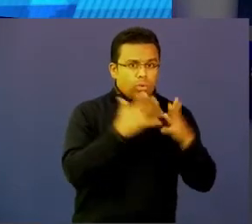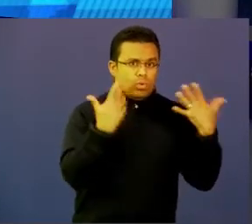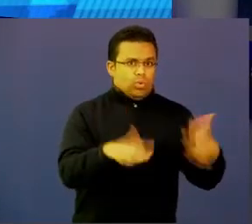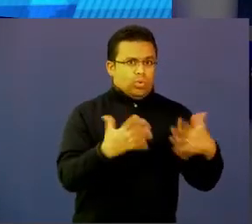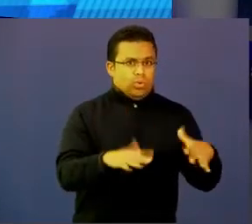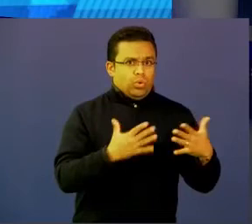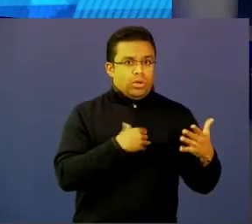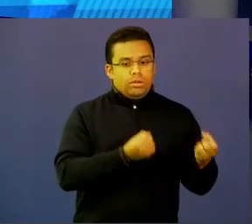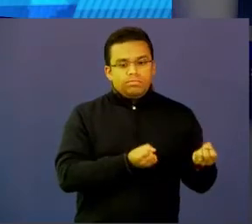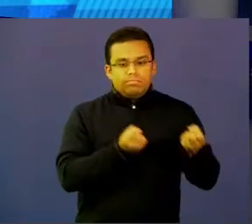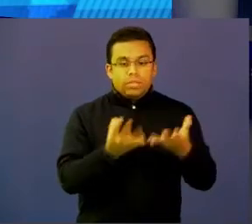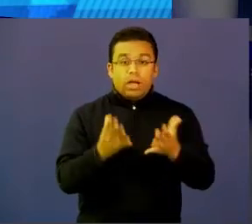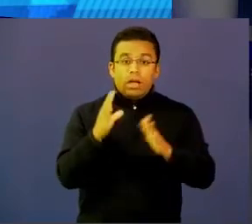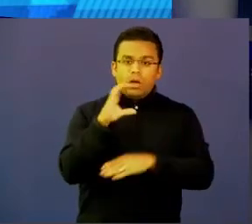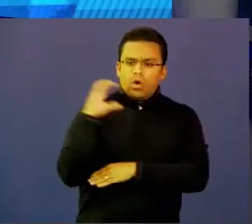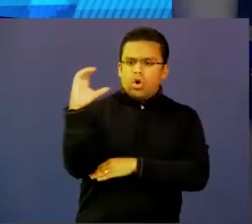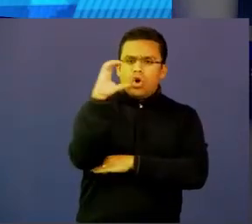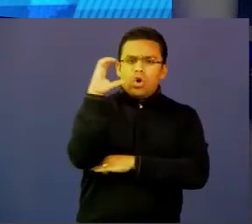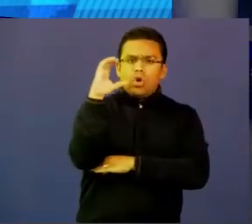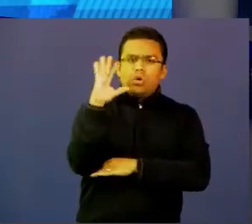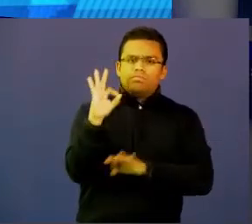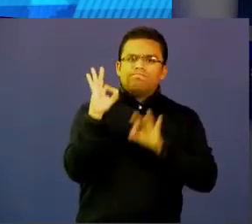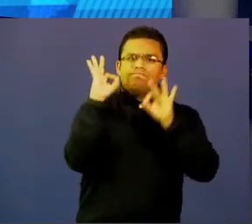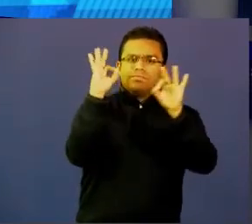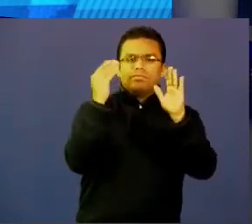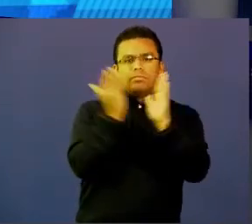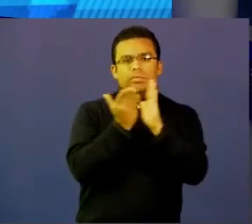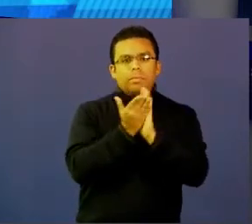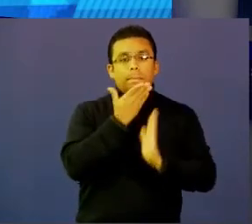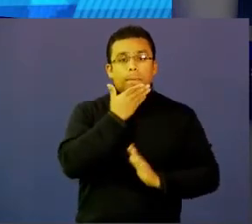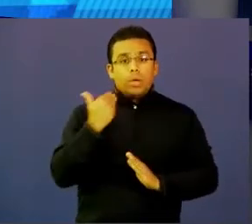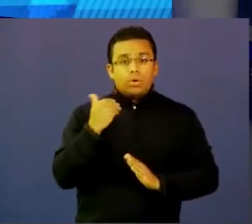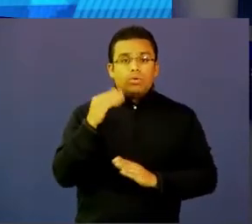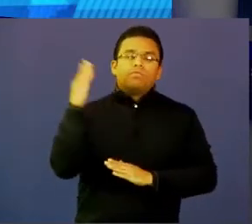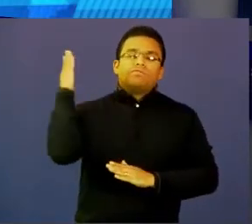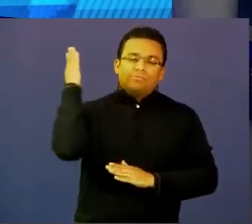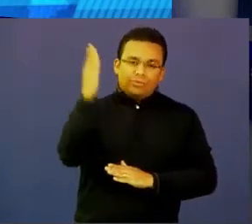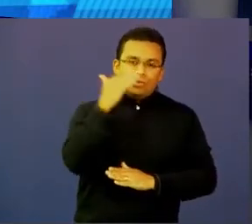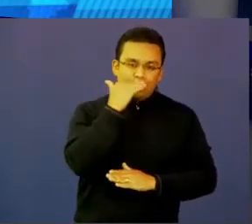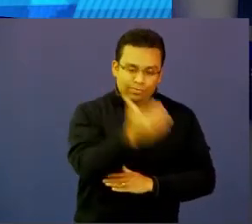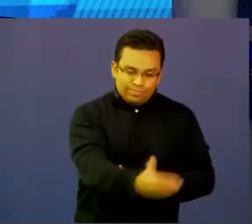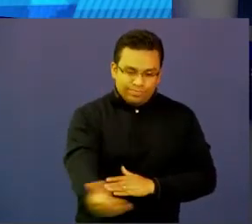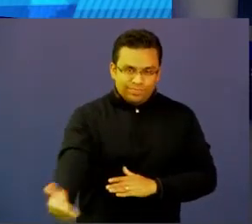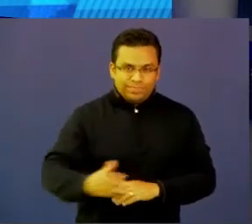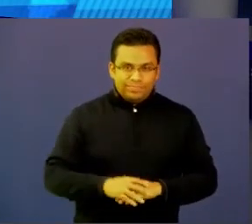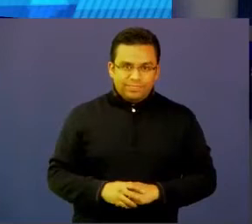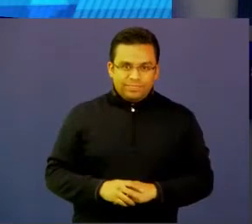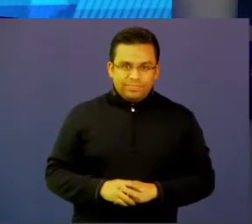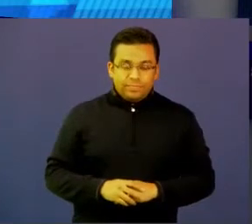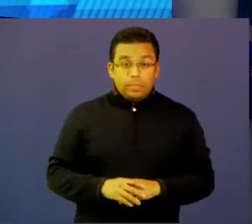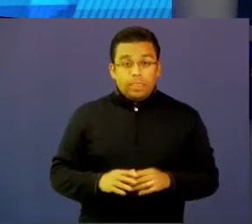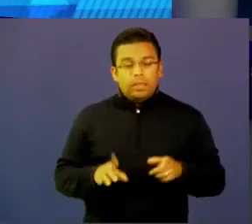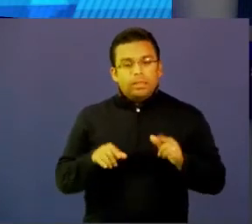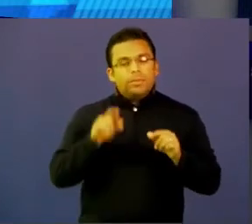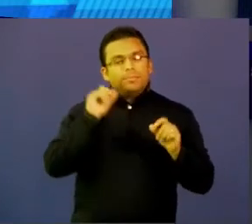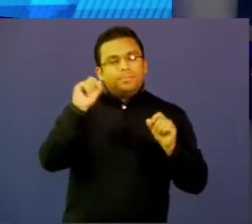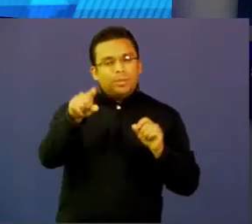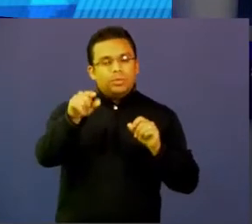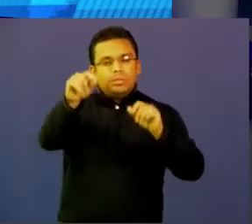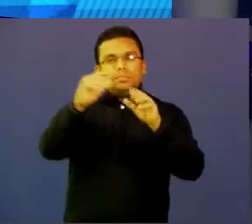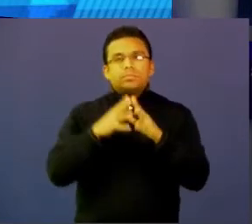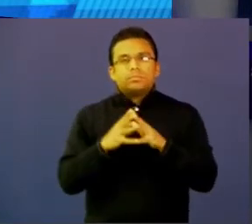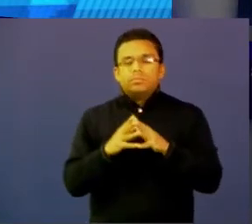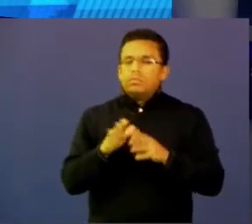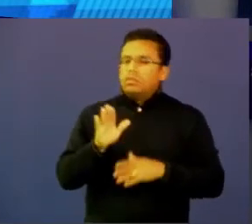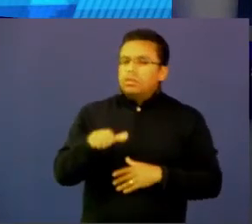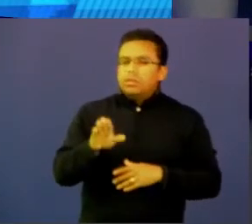educada con el apoyo de las TIC para el futuro de nuestros niños. Viene una de las primeras preguntas. Adriana,